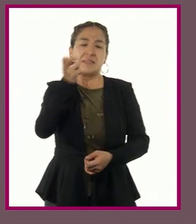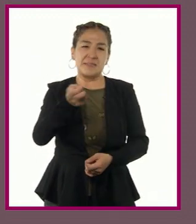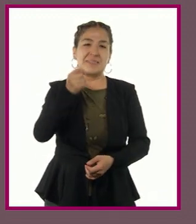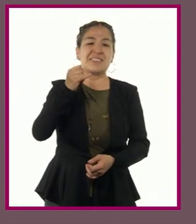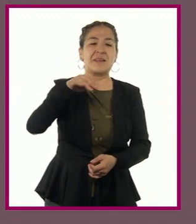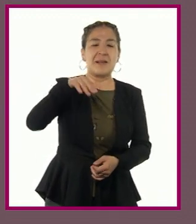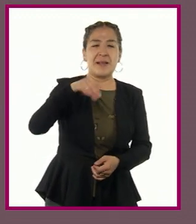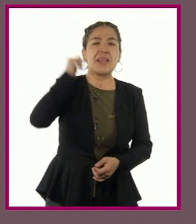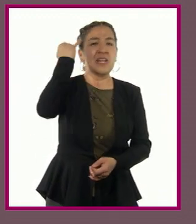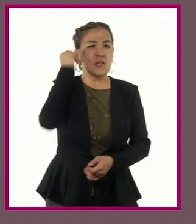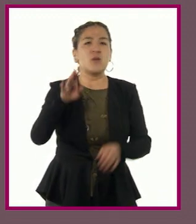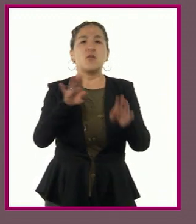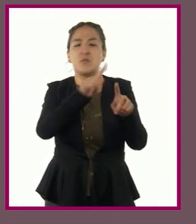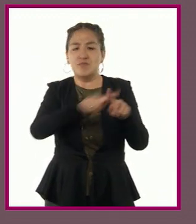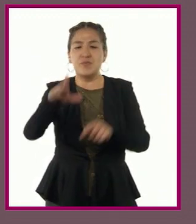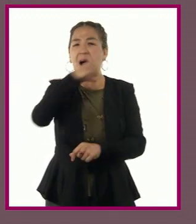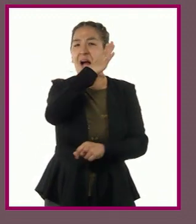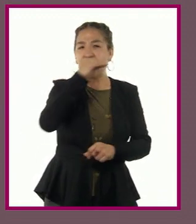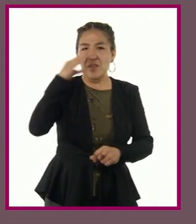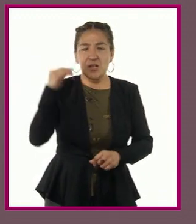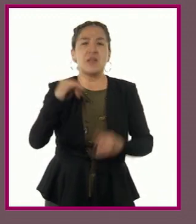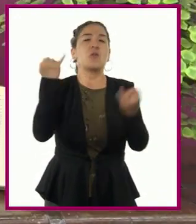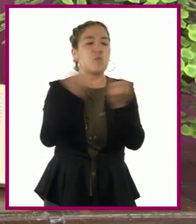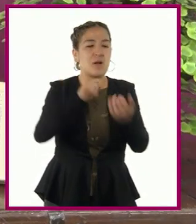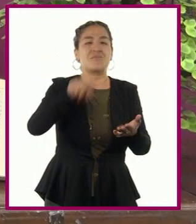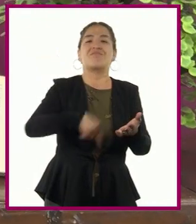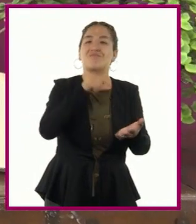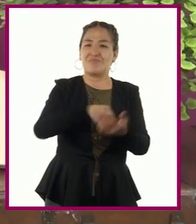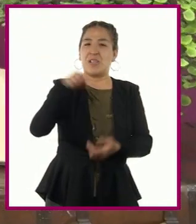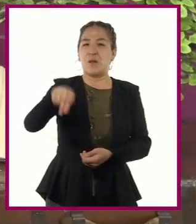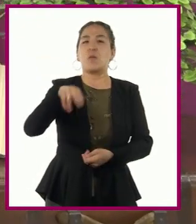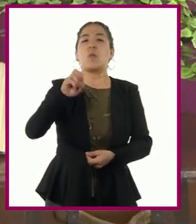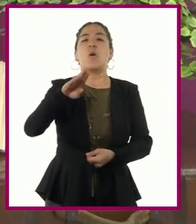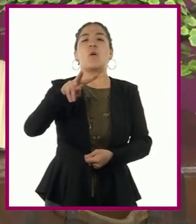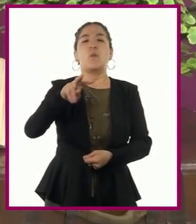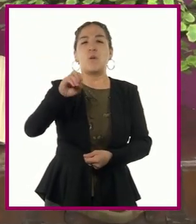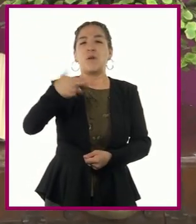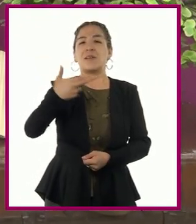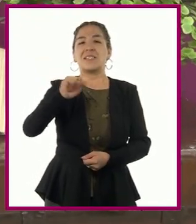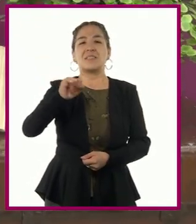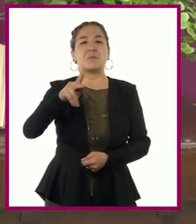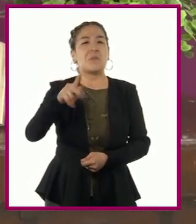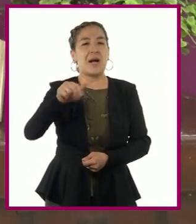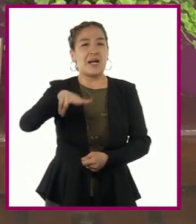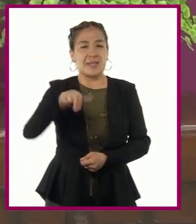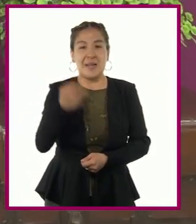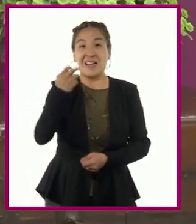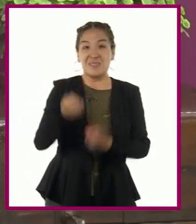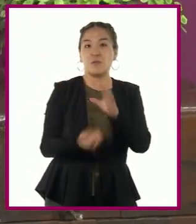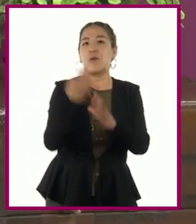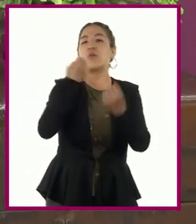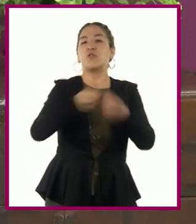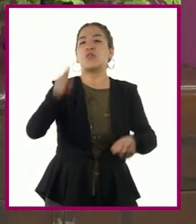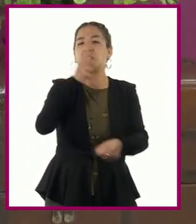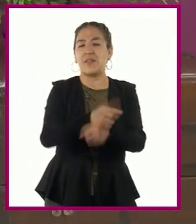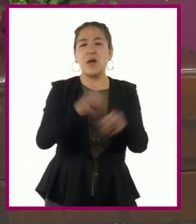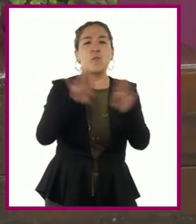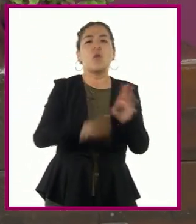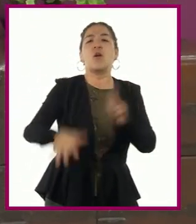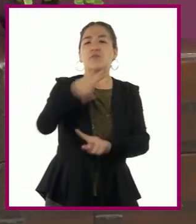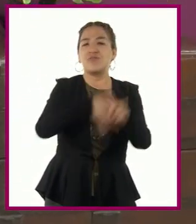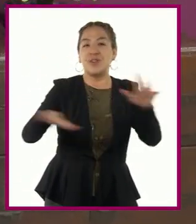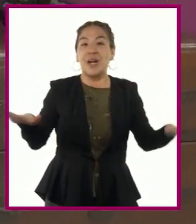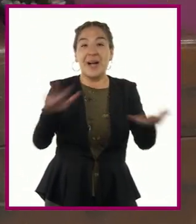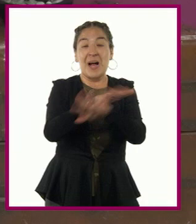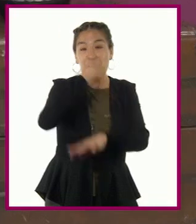asiáticos, conformaban la sociedad novohispana. Las reformas borbónicas generaron procesos de cambio en la forma